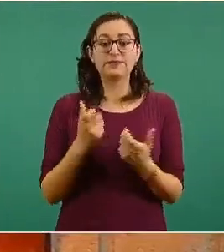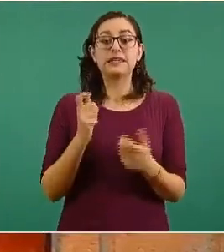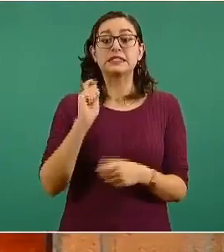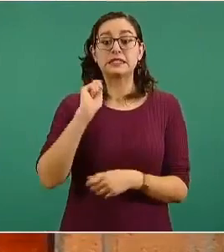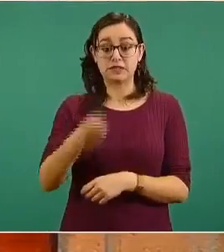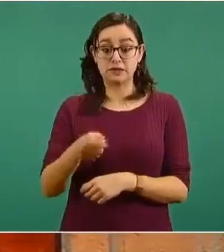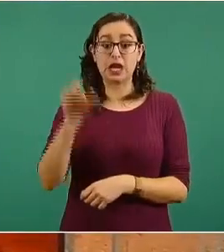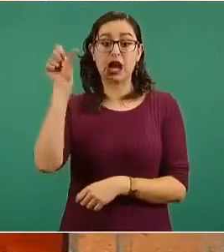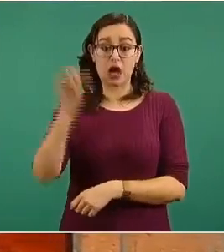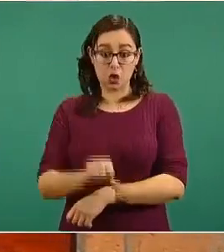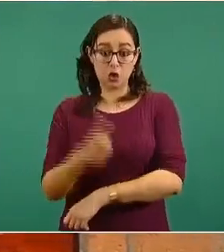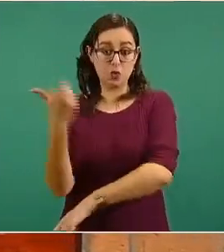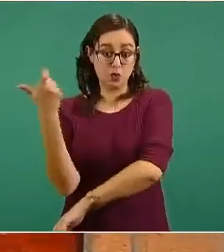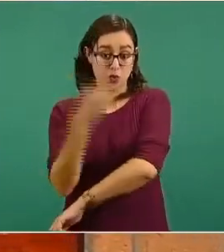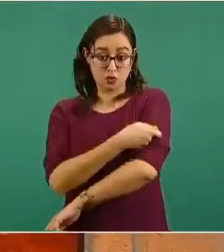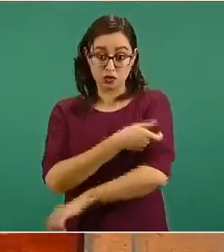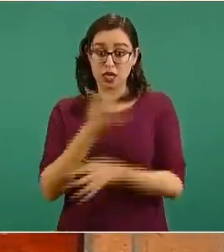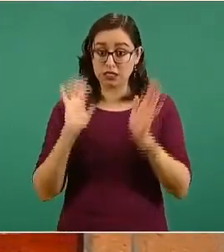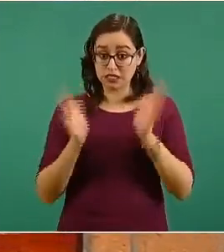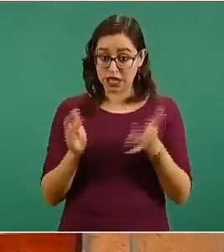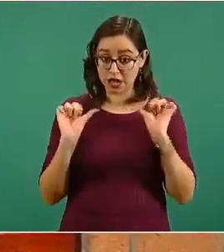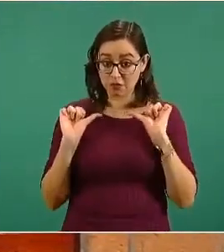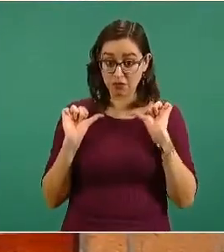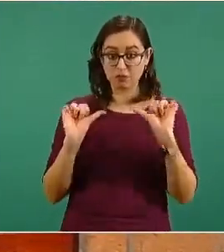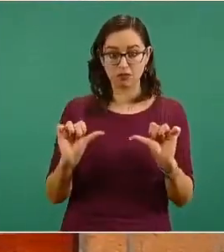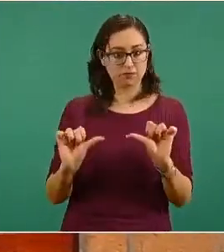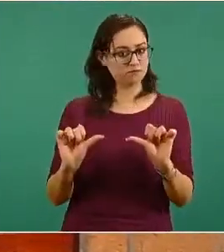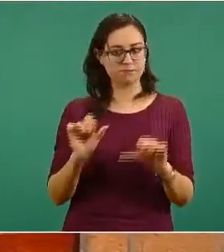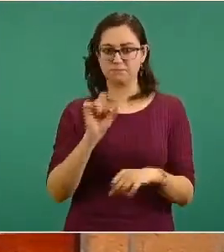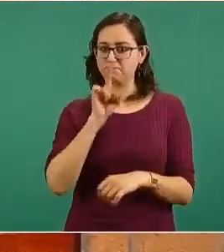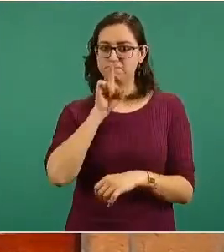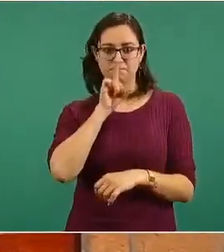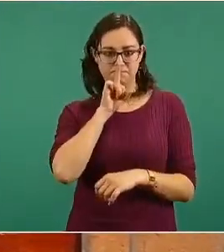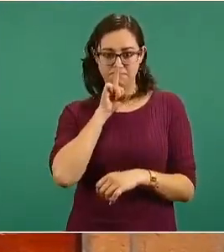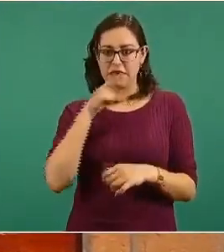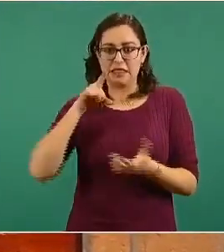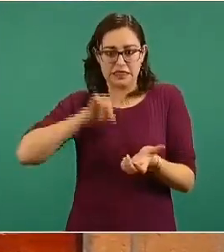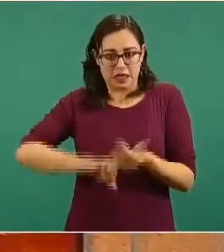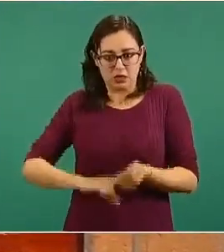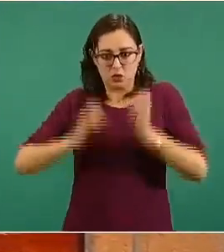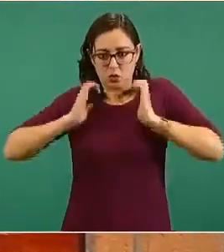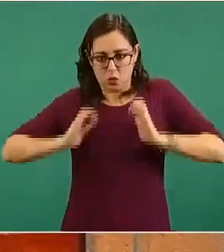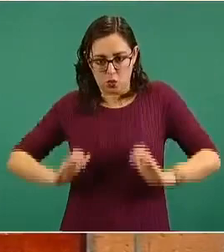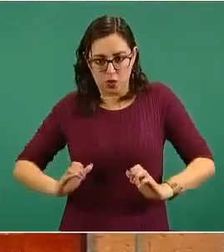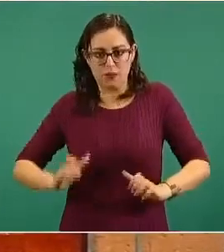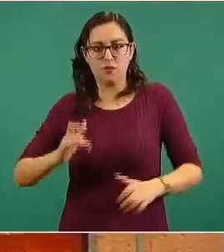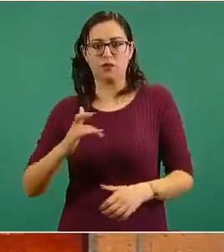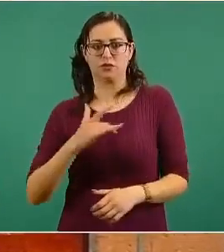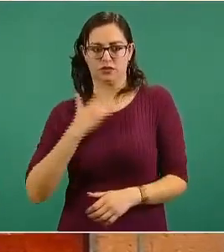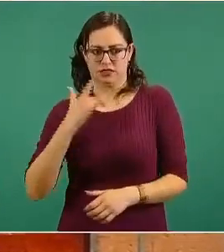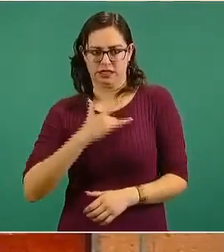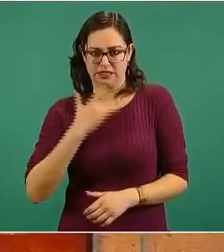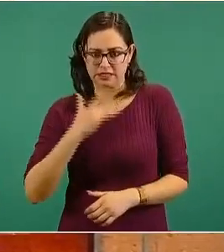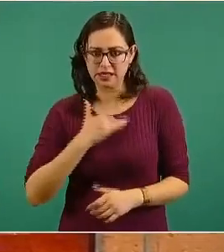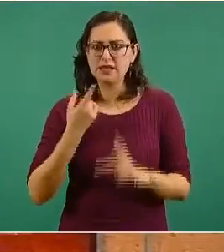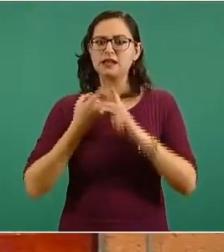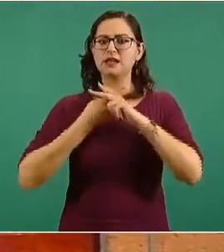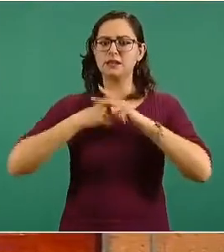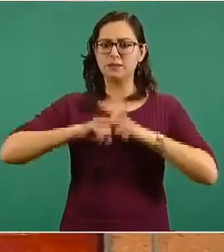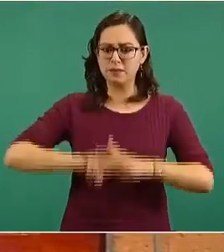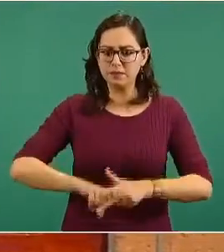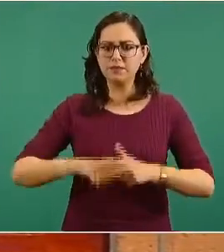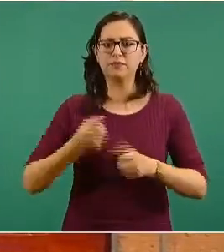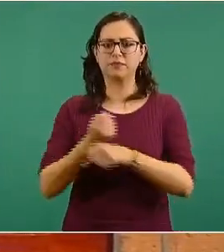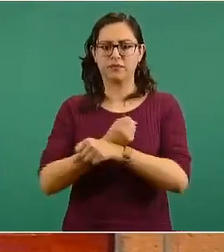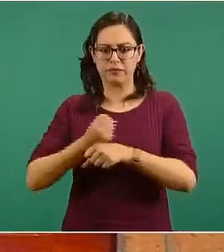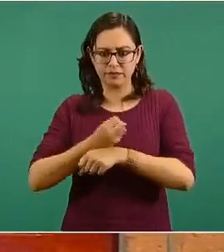pone la vacuna y la persona empieza a tener una reacción de respuesta del sistema inmune, empiezan a multiplicarse los glóbulos blancos,